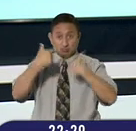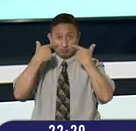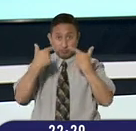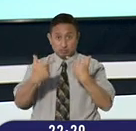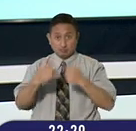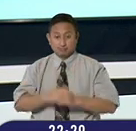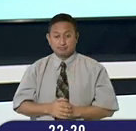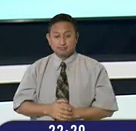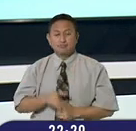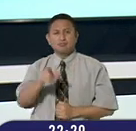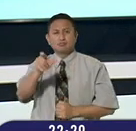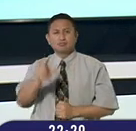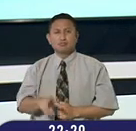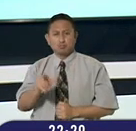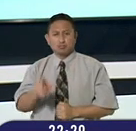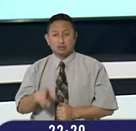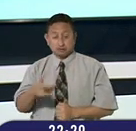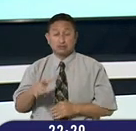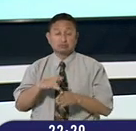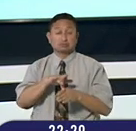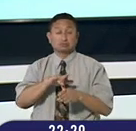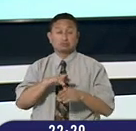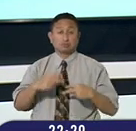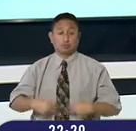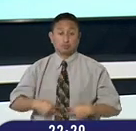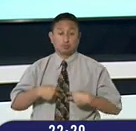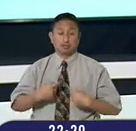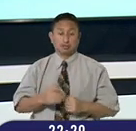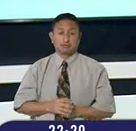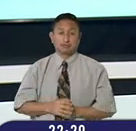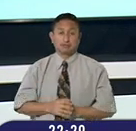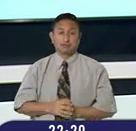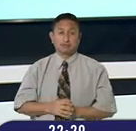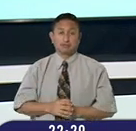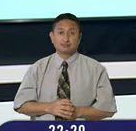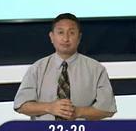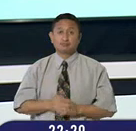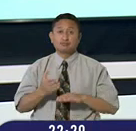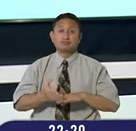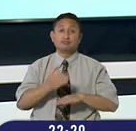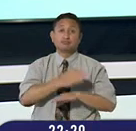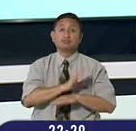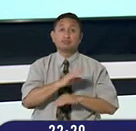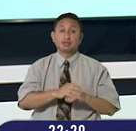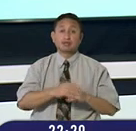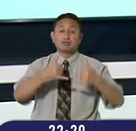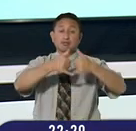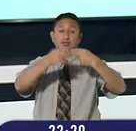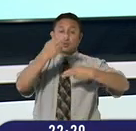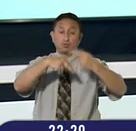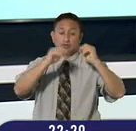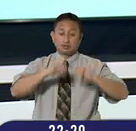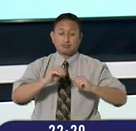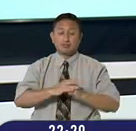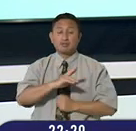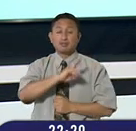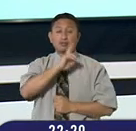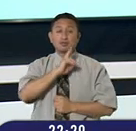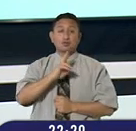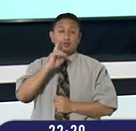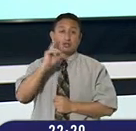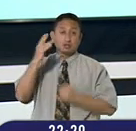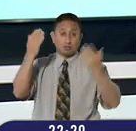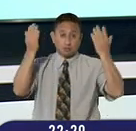ciudadanos cuyas vidas han estado en riesgo en las últimas ejecuciones ocurridas en centros comerciales y restaurantes